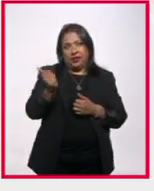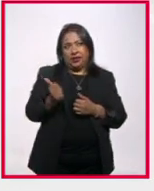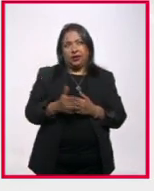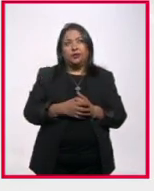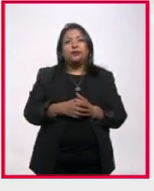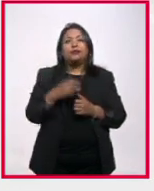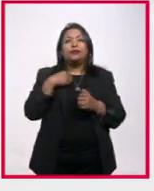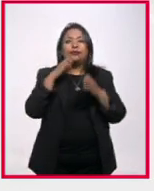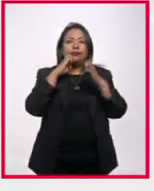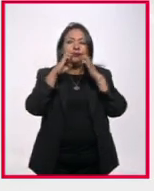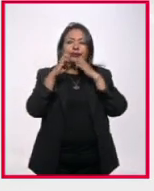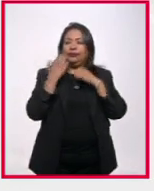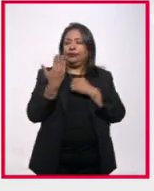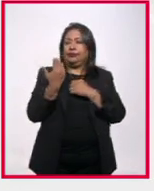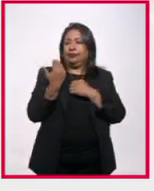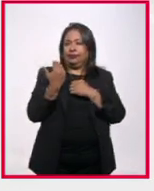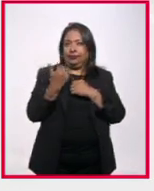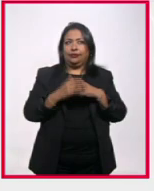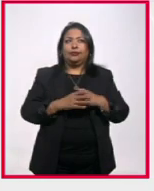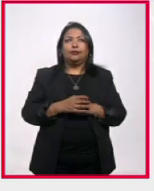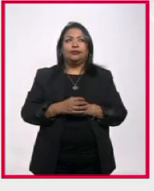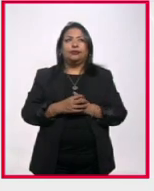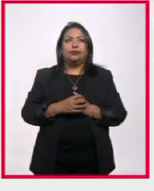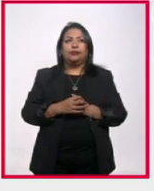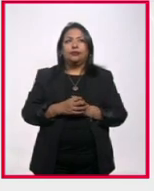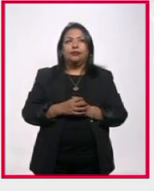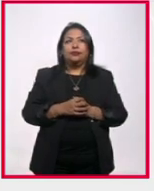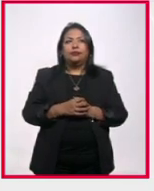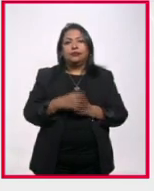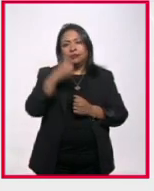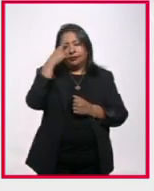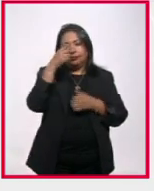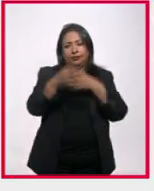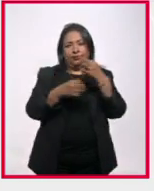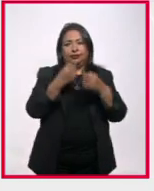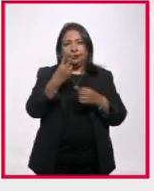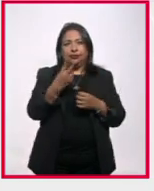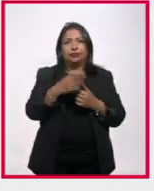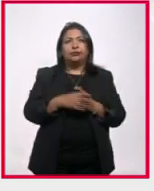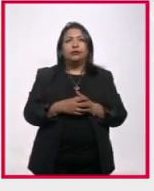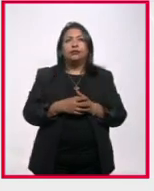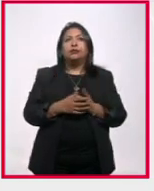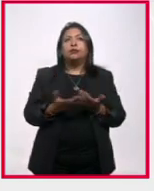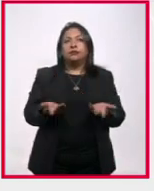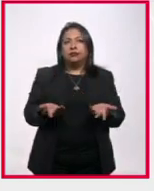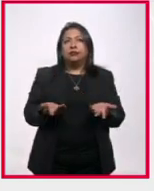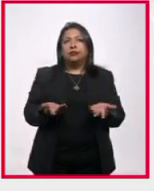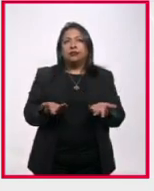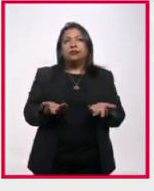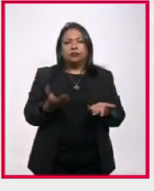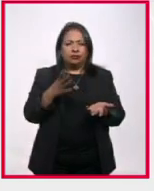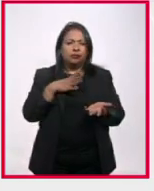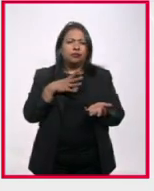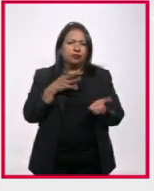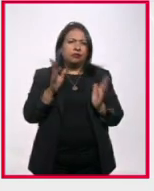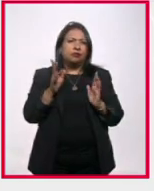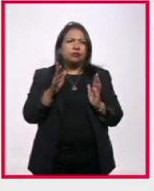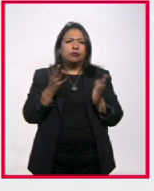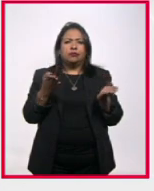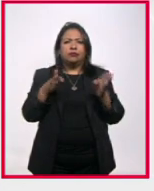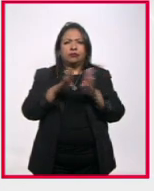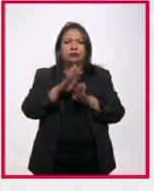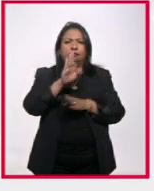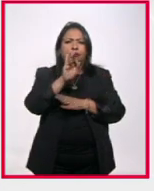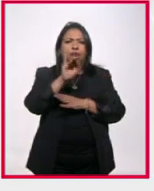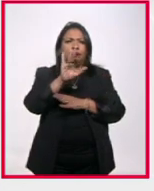esta entrevista recién que trajiste para Noticias 22, pues, tenemos un poquito de lo que fue la clausura en